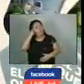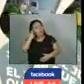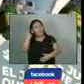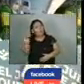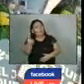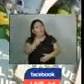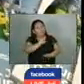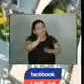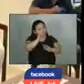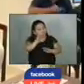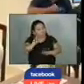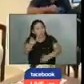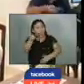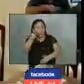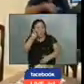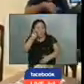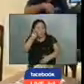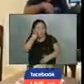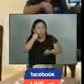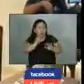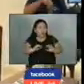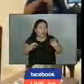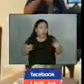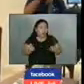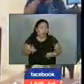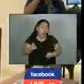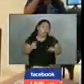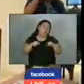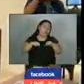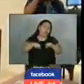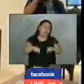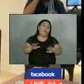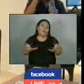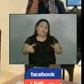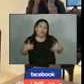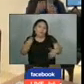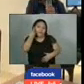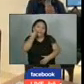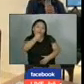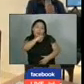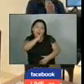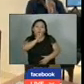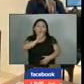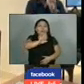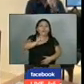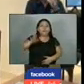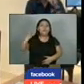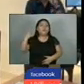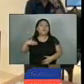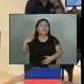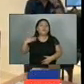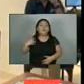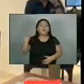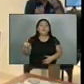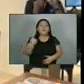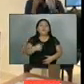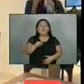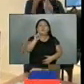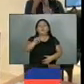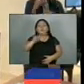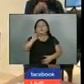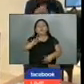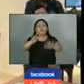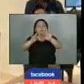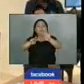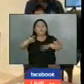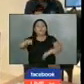humana sobre el trato y cuidado de pacientes con enfermedades terminales, además de la experiencia y aporte de más de 127,000 niños